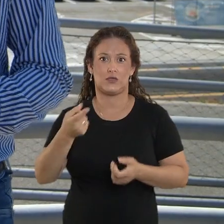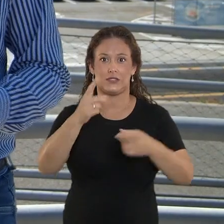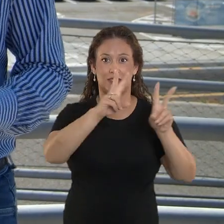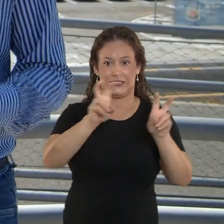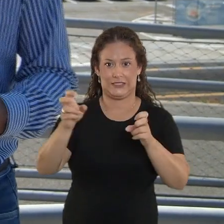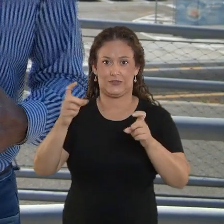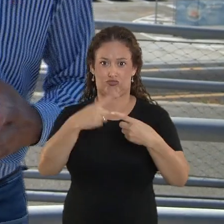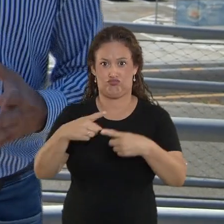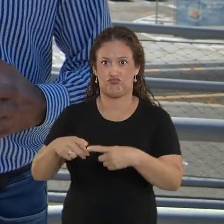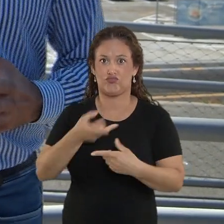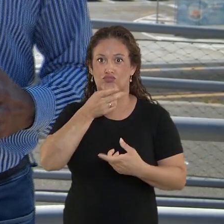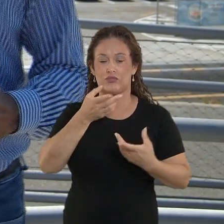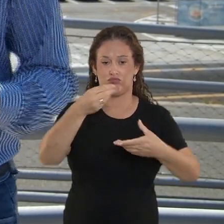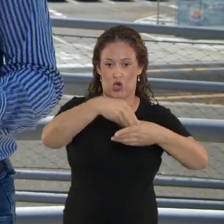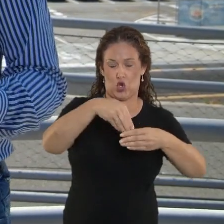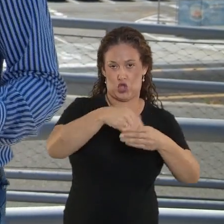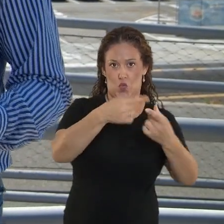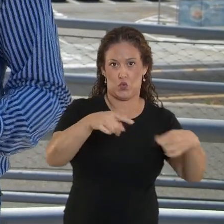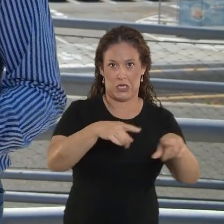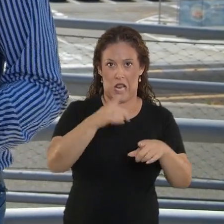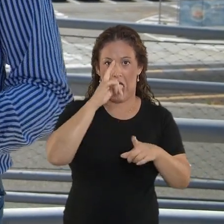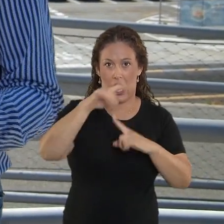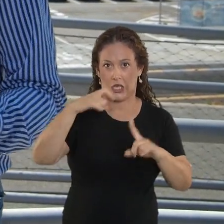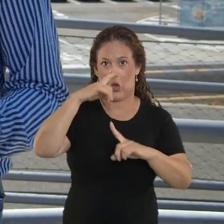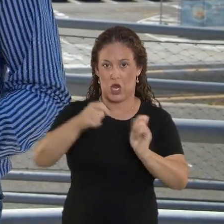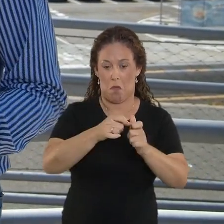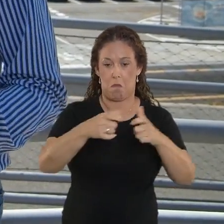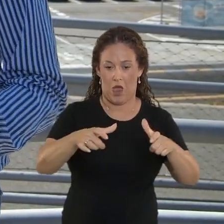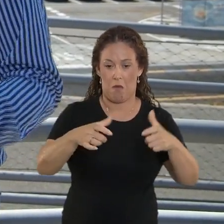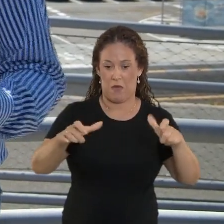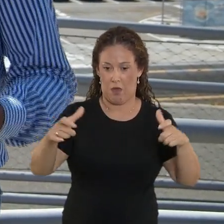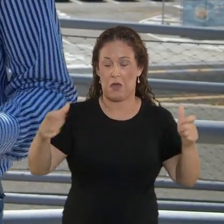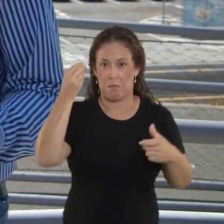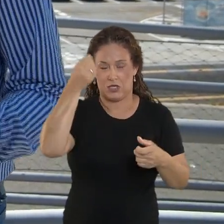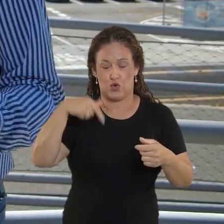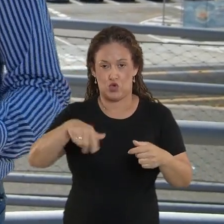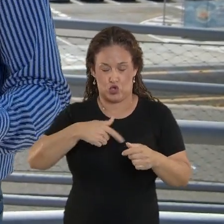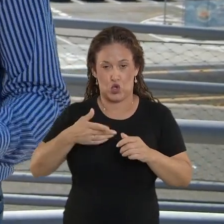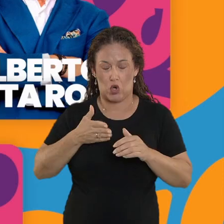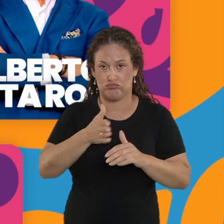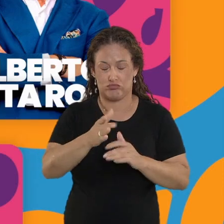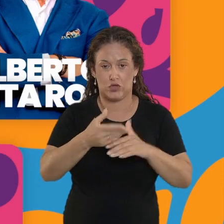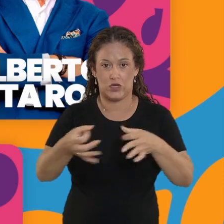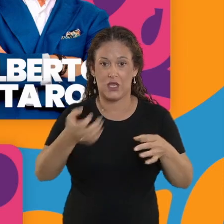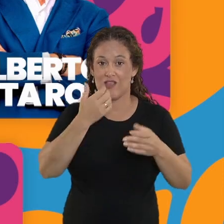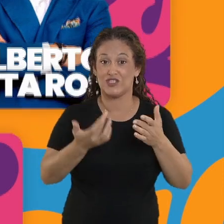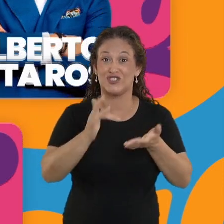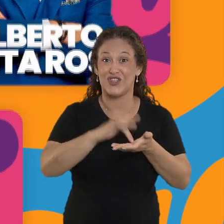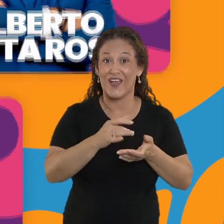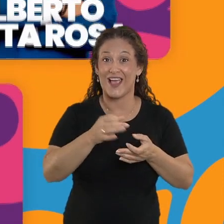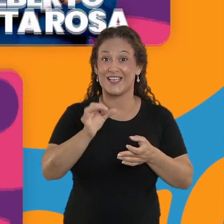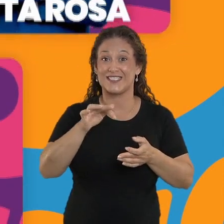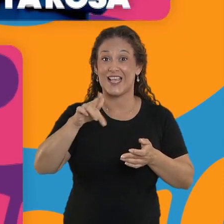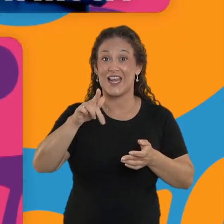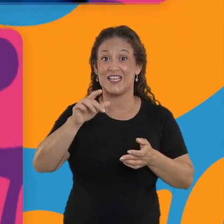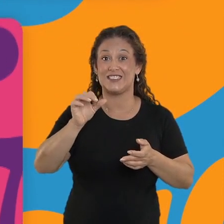El Cook se compone de varias cosas. El contenido musical, que cada año crece y creemos que vamos en la línea correcta. El Día de la Salsa teníamos